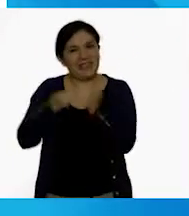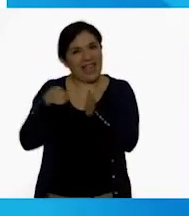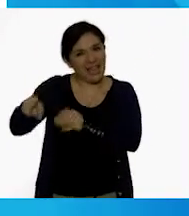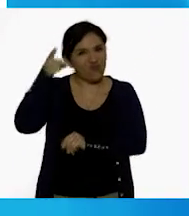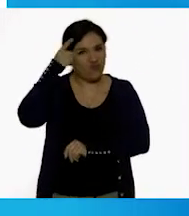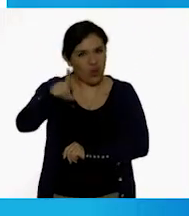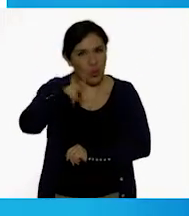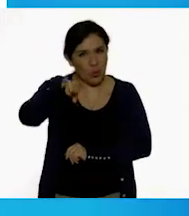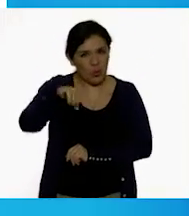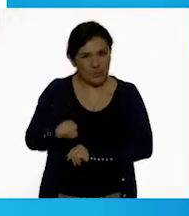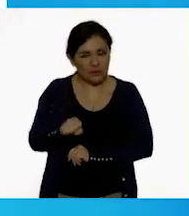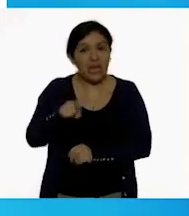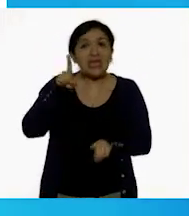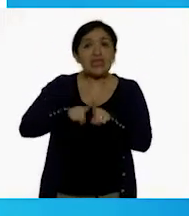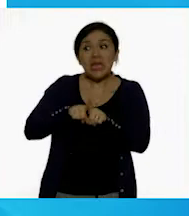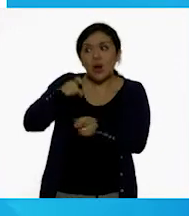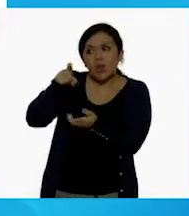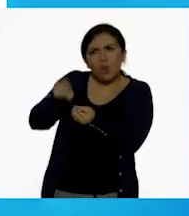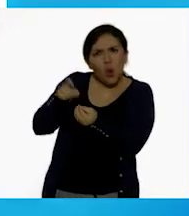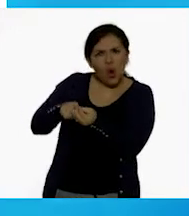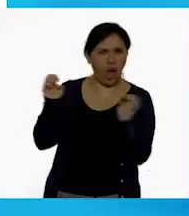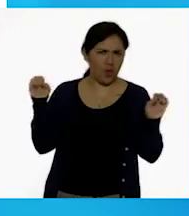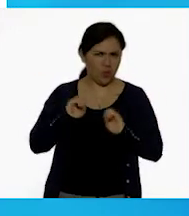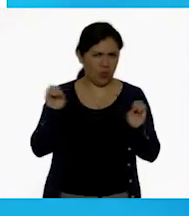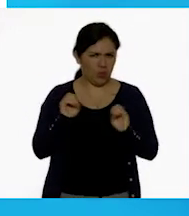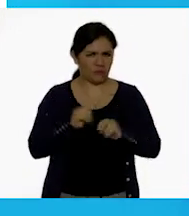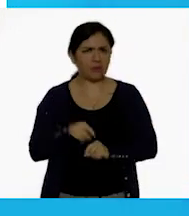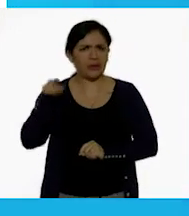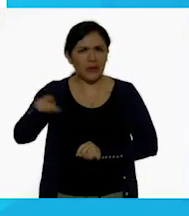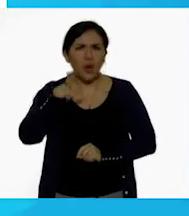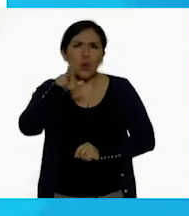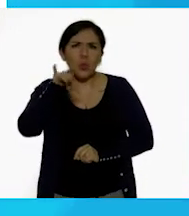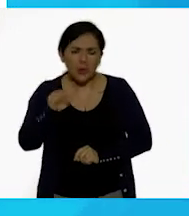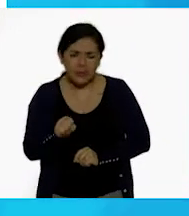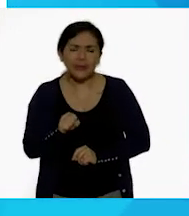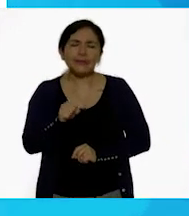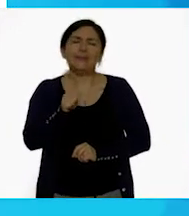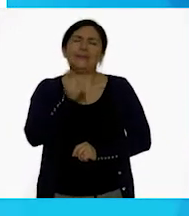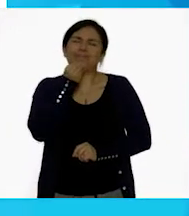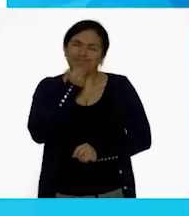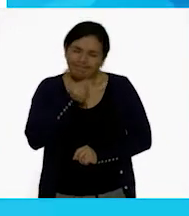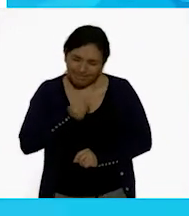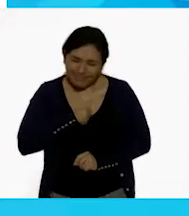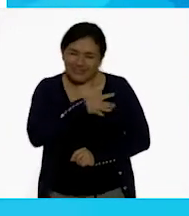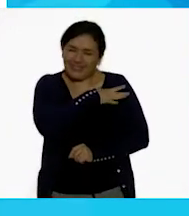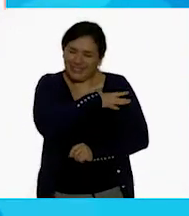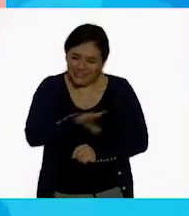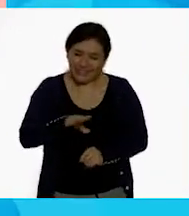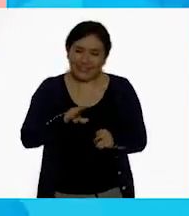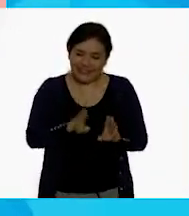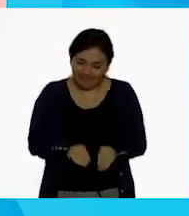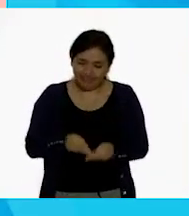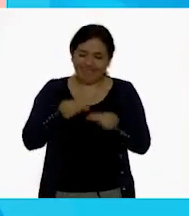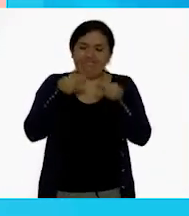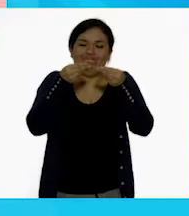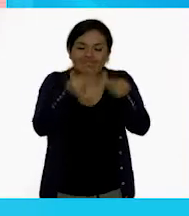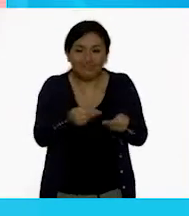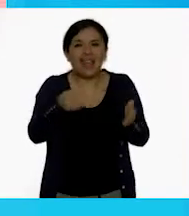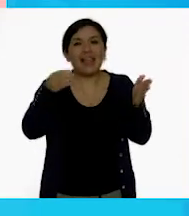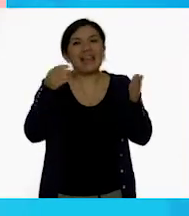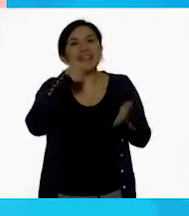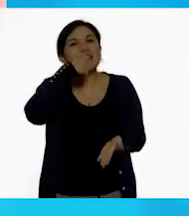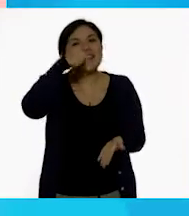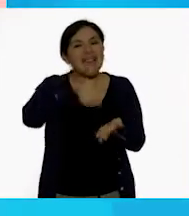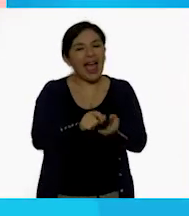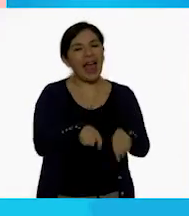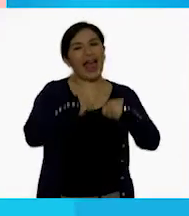por supuesto que nadie se burló de él. Luisito se armó de valor y la pudo entregar a quien tenía pensado hacerlo. Y se